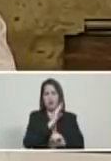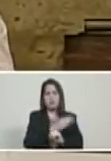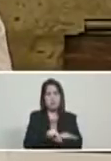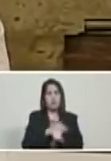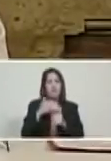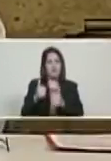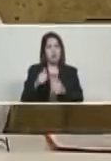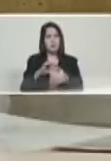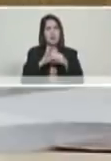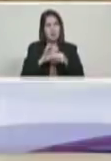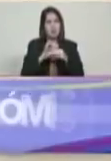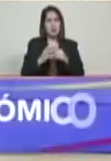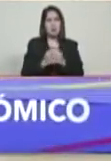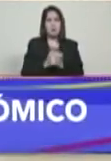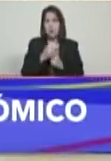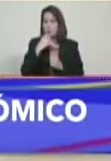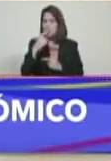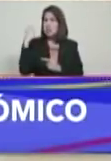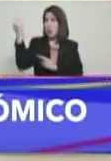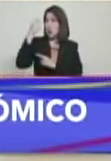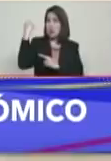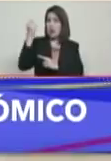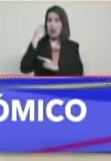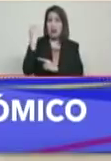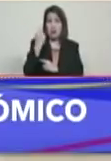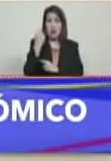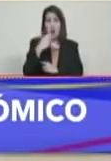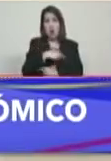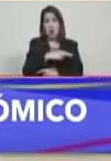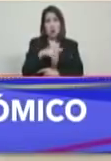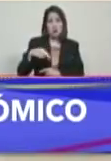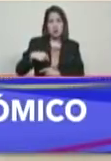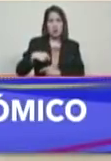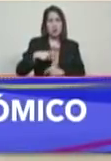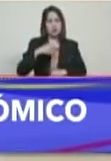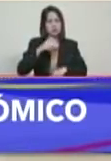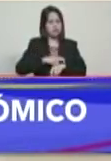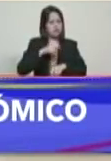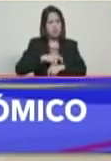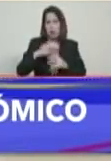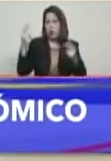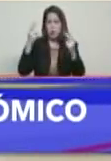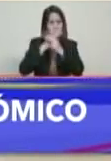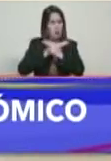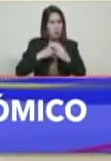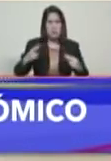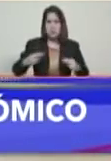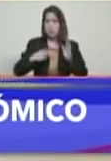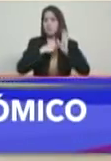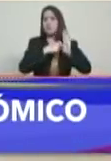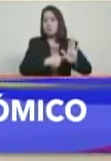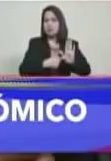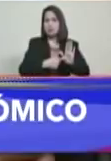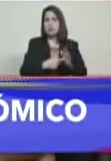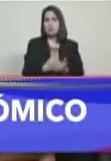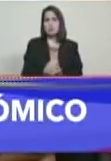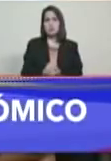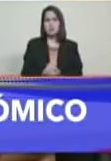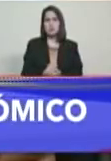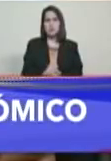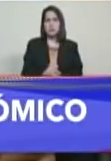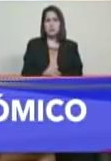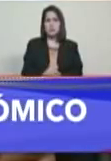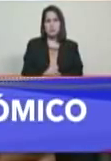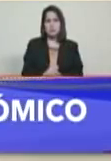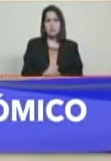llaneros, ¿cómo es que dicen los llaneros, Morales? Somos del tamaño del compromiso. Que nos las pongan.